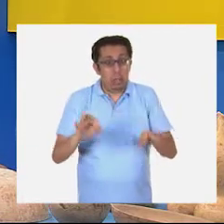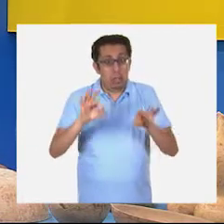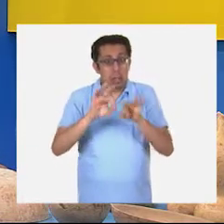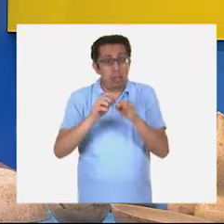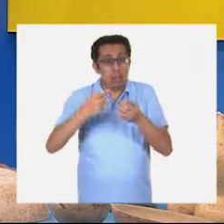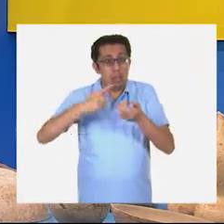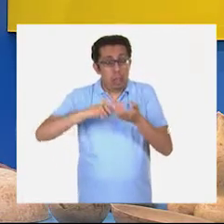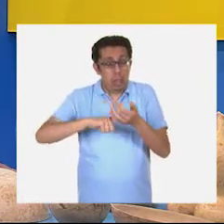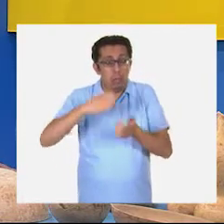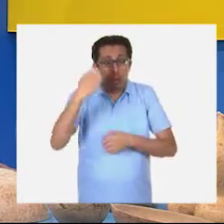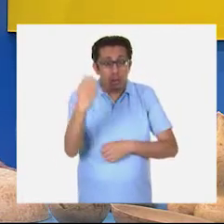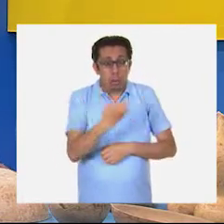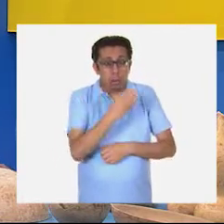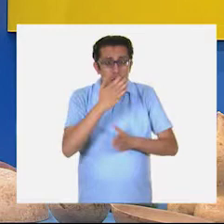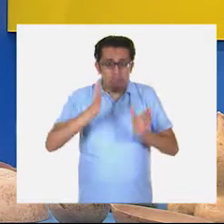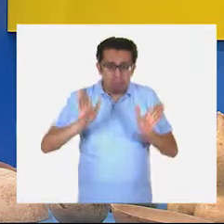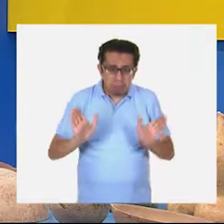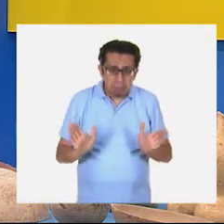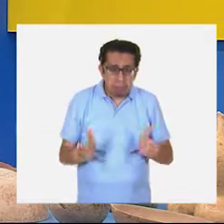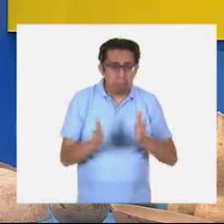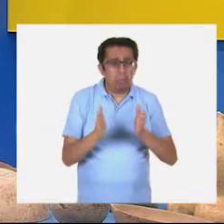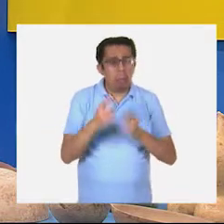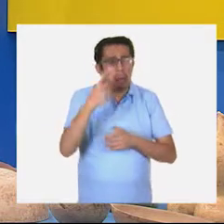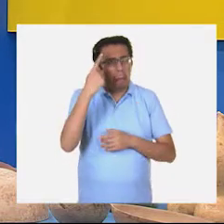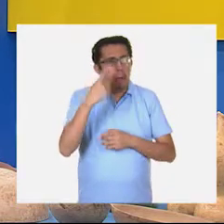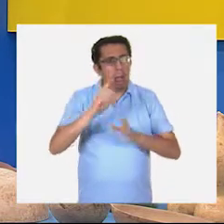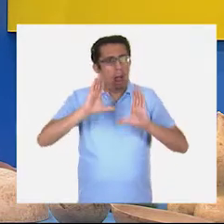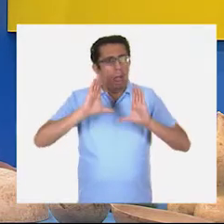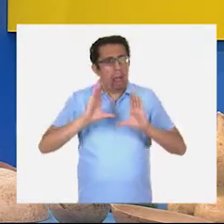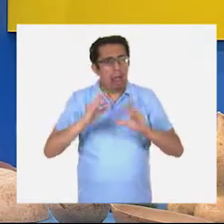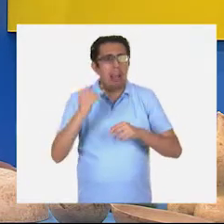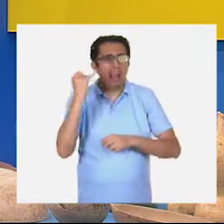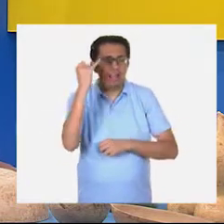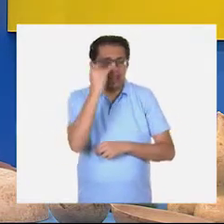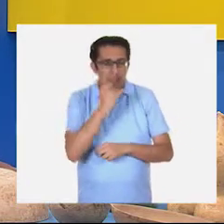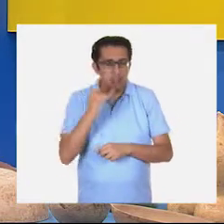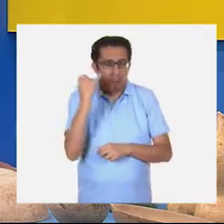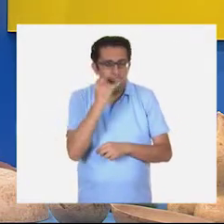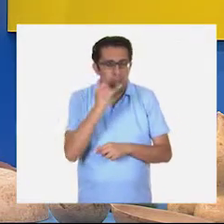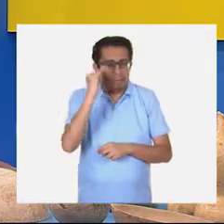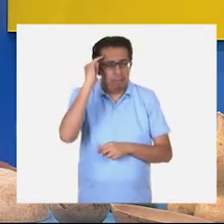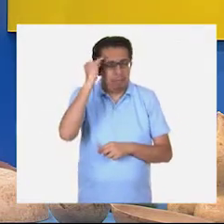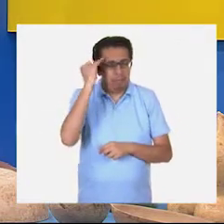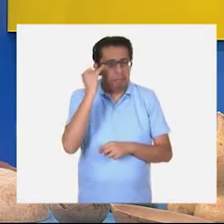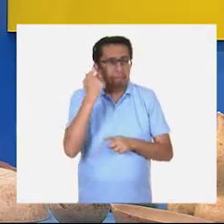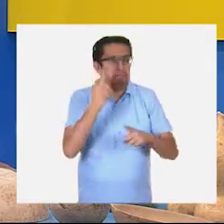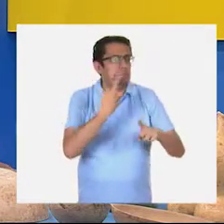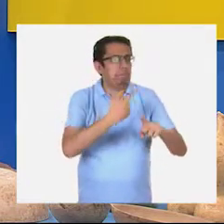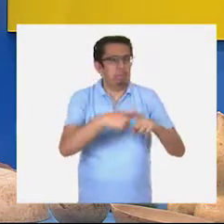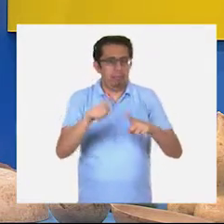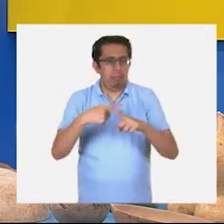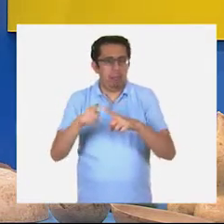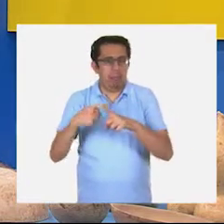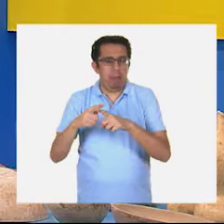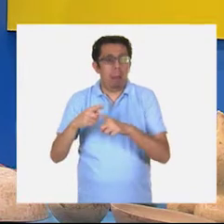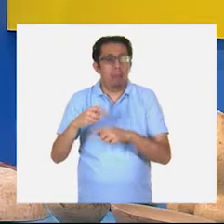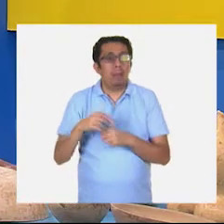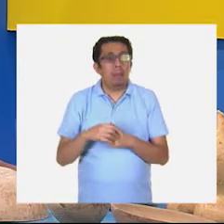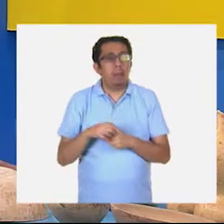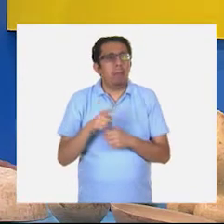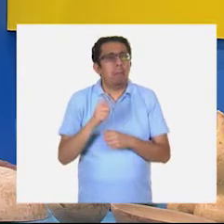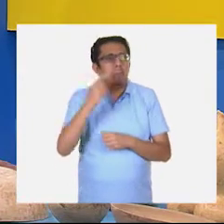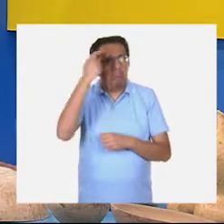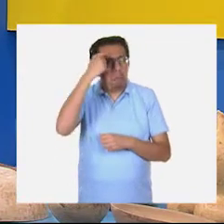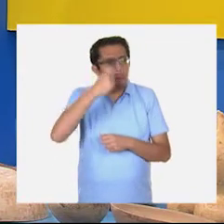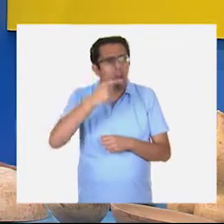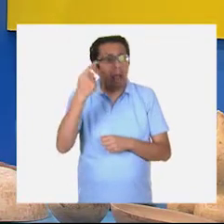se promueva y se fortalezca la enseñanza y el aprendizaje en las lenguas originarias como una de las formas